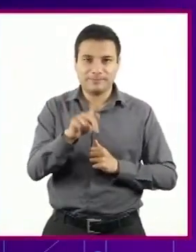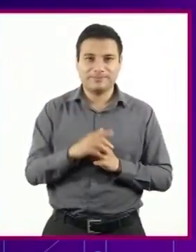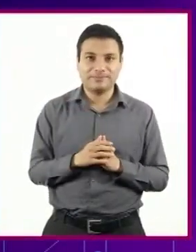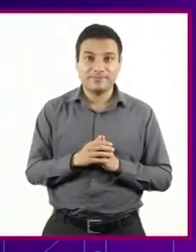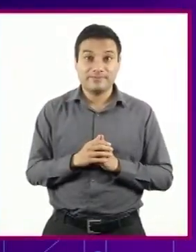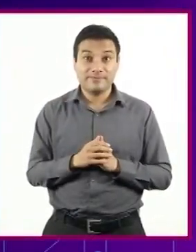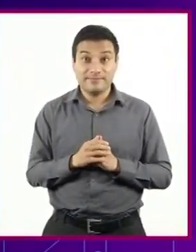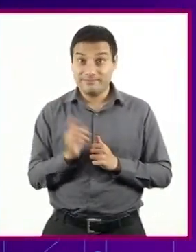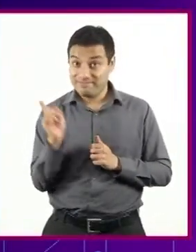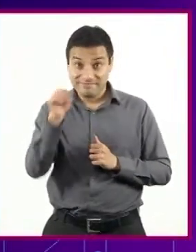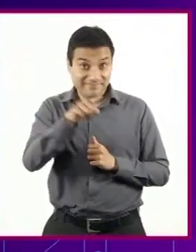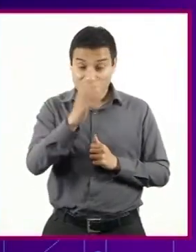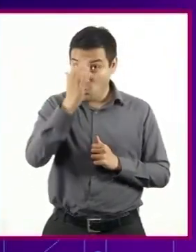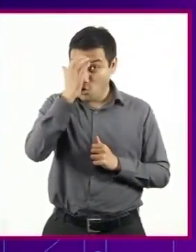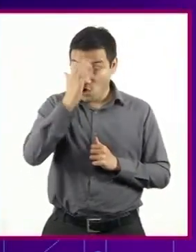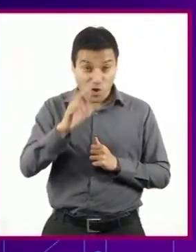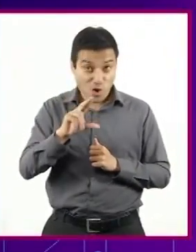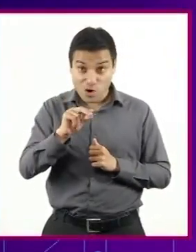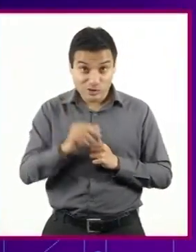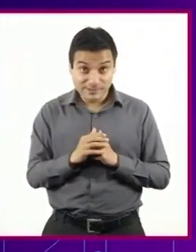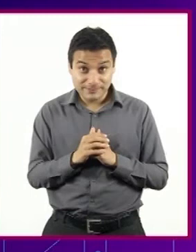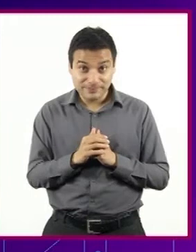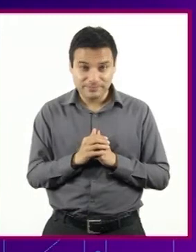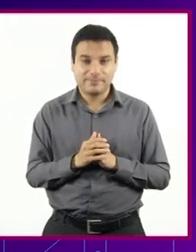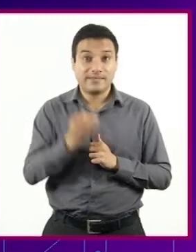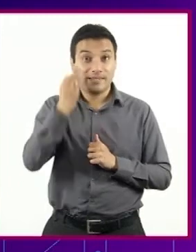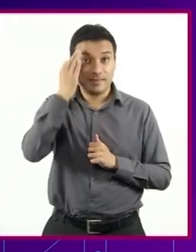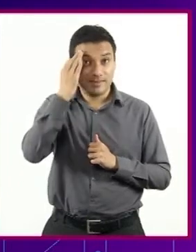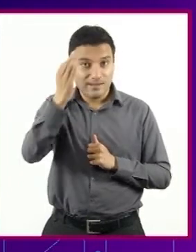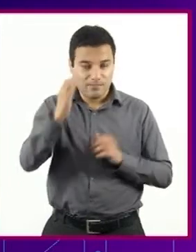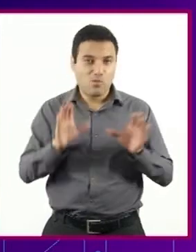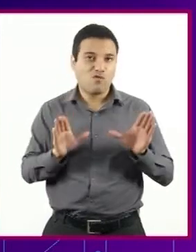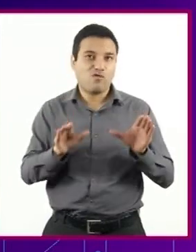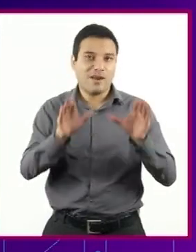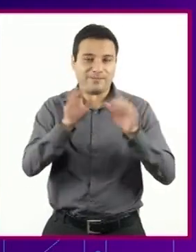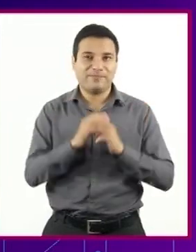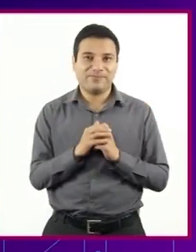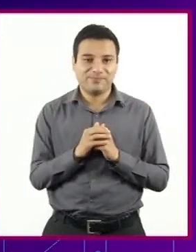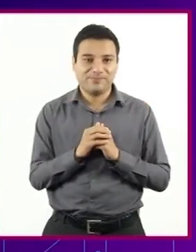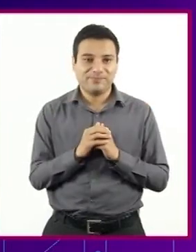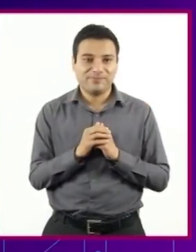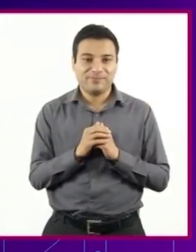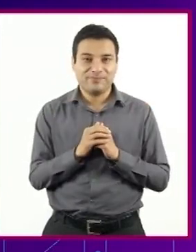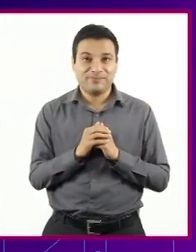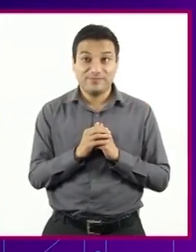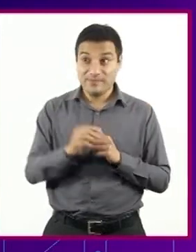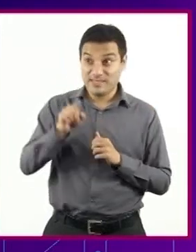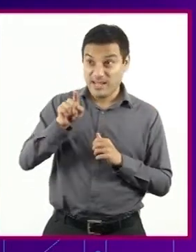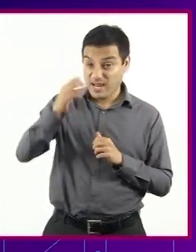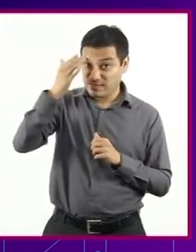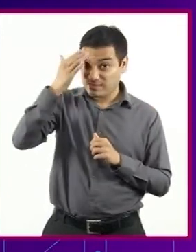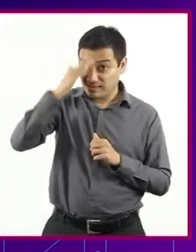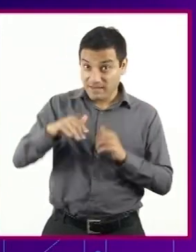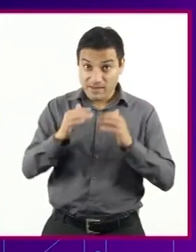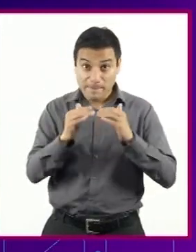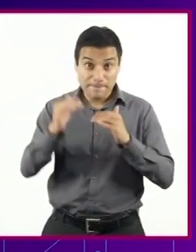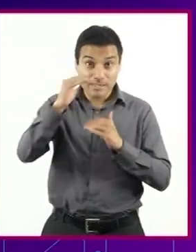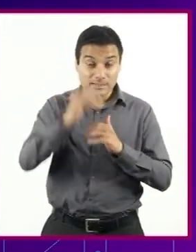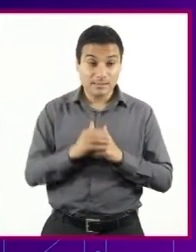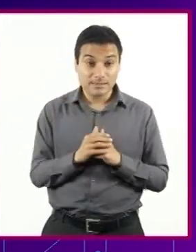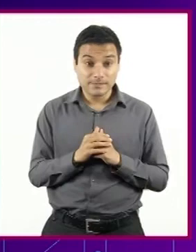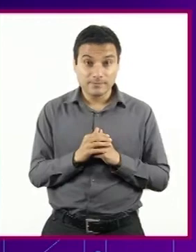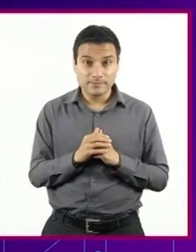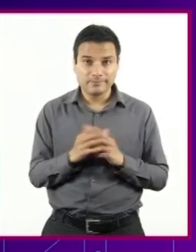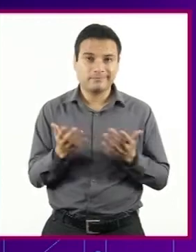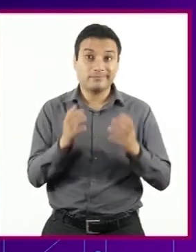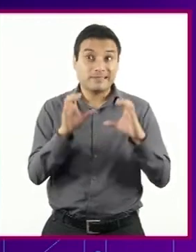te conozca, el tiempo vuela. Quien más sabe, sin